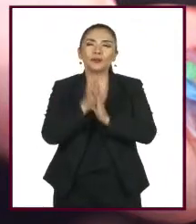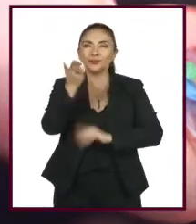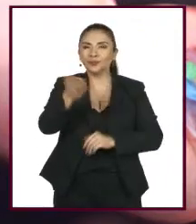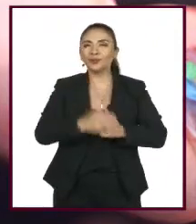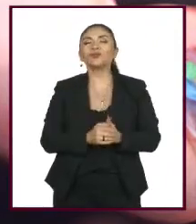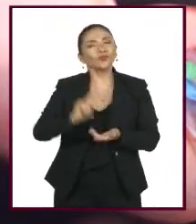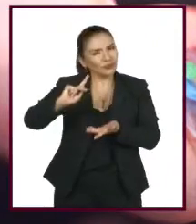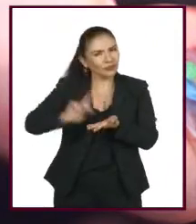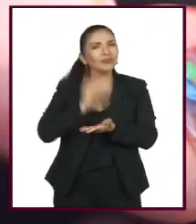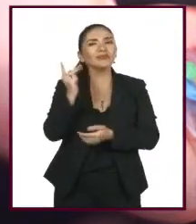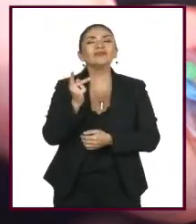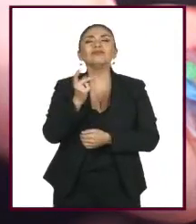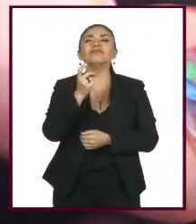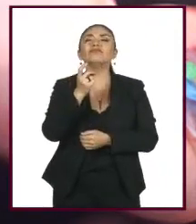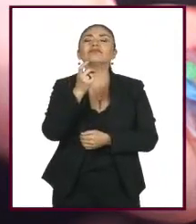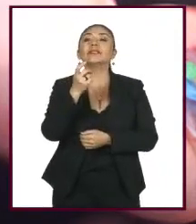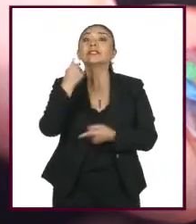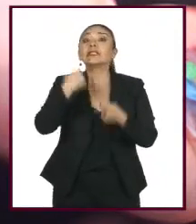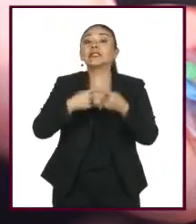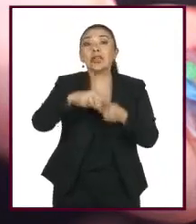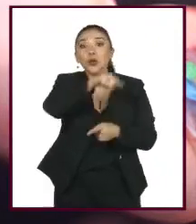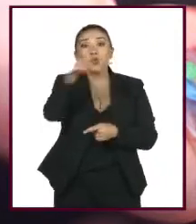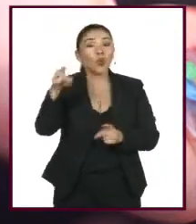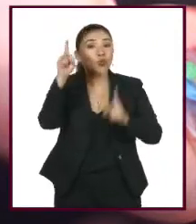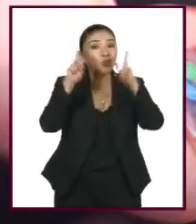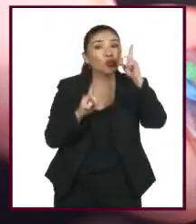que de nueva cuenta, pues quienes tienen